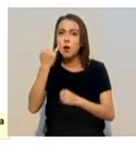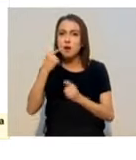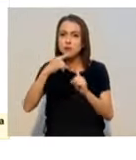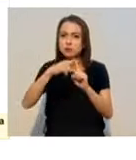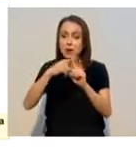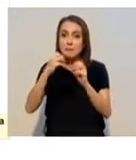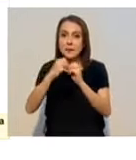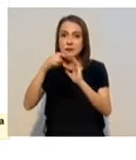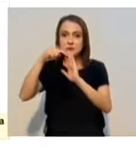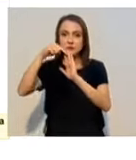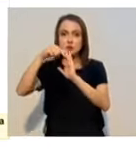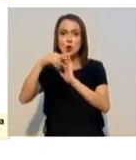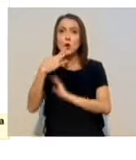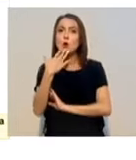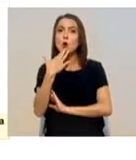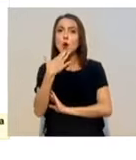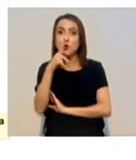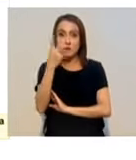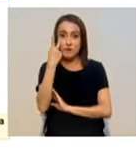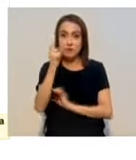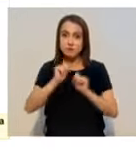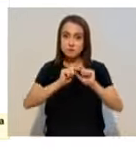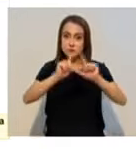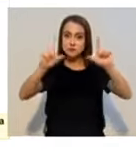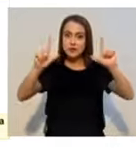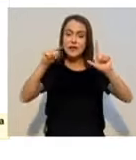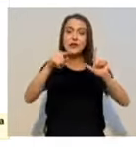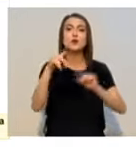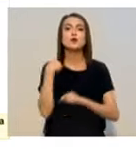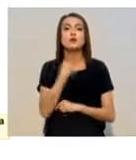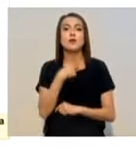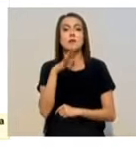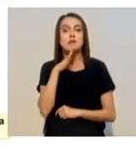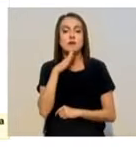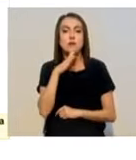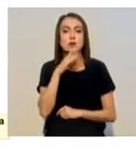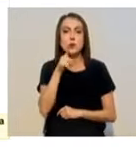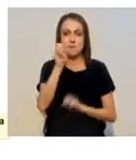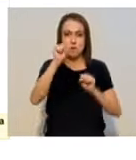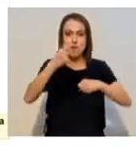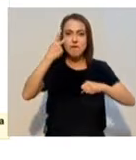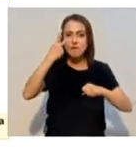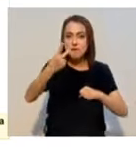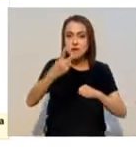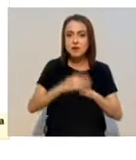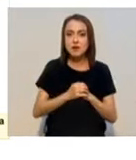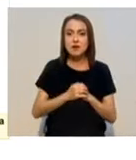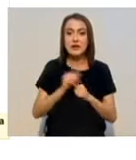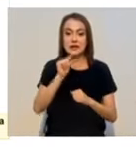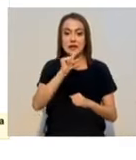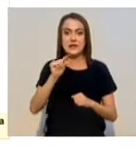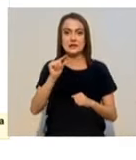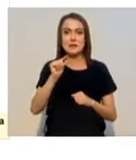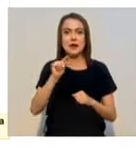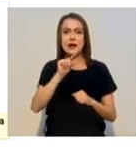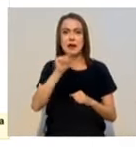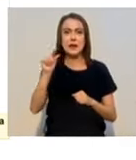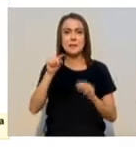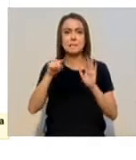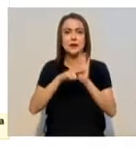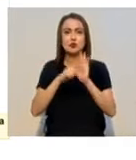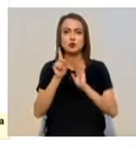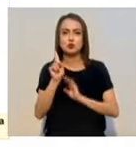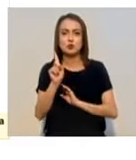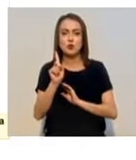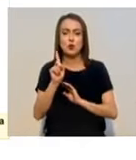positivizar. Entre más intenso sea el color que ustedes vean ahí, y esto estamos hablando de que abajo ustedes ven la semana menos 2 y la semana menos